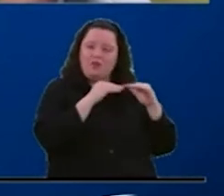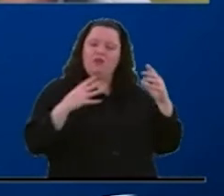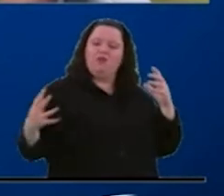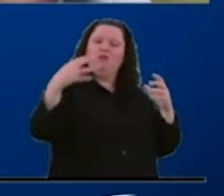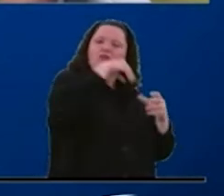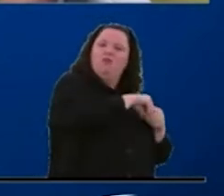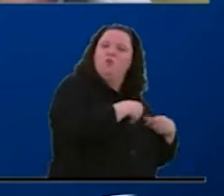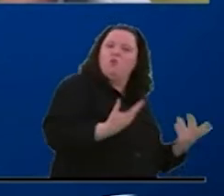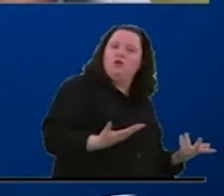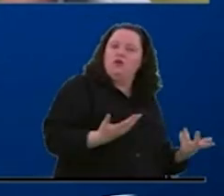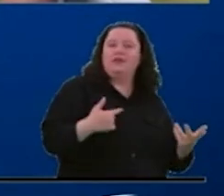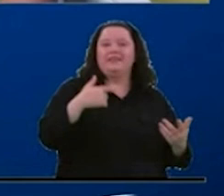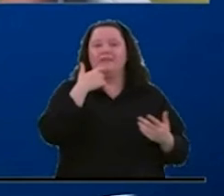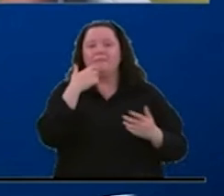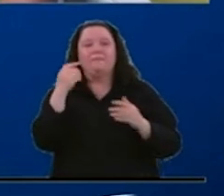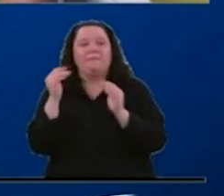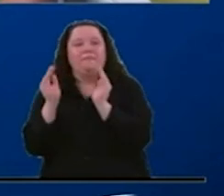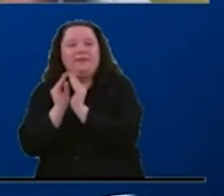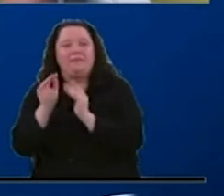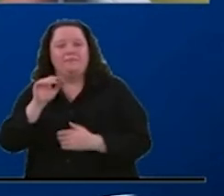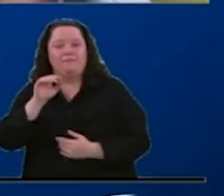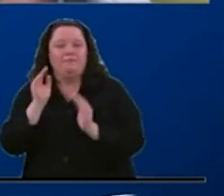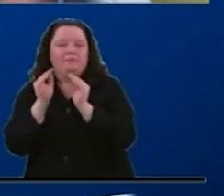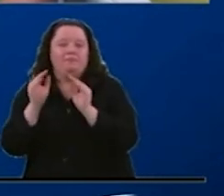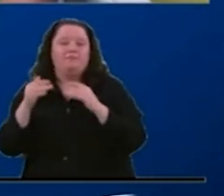la Igualdad? Se habla del bienestar familiar, por ejemplo.